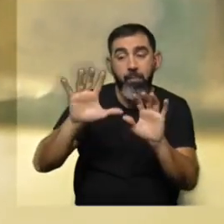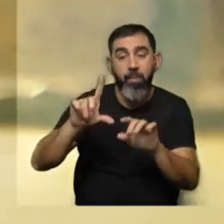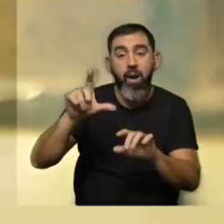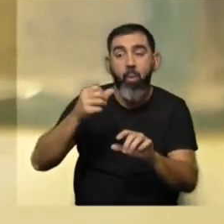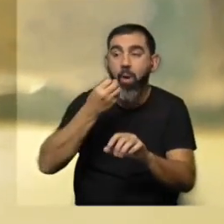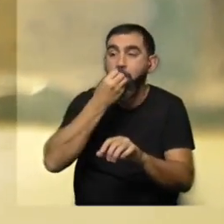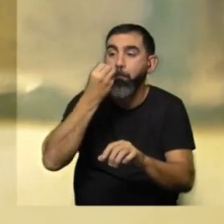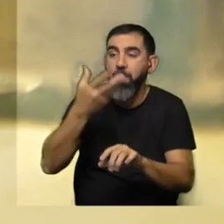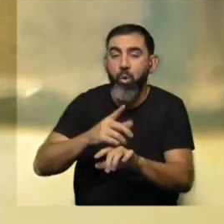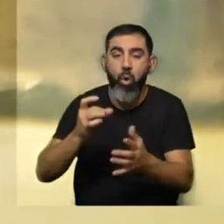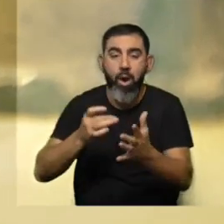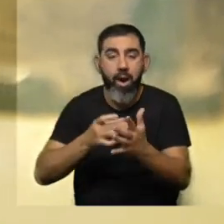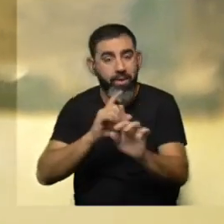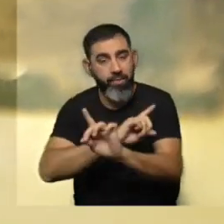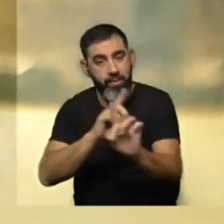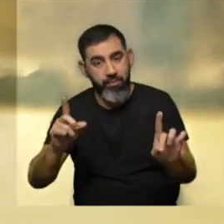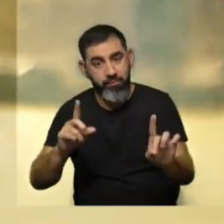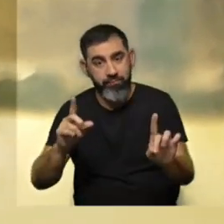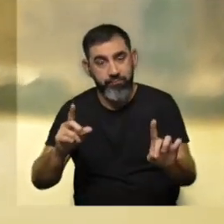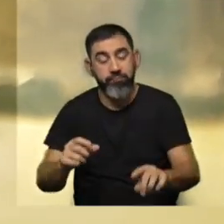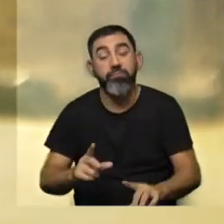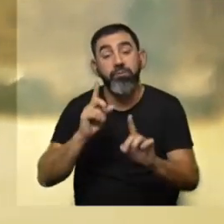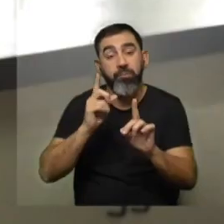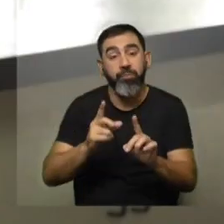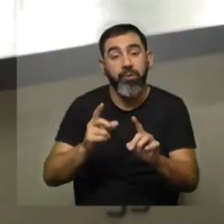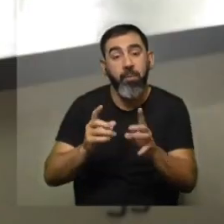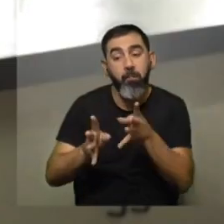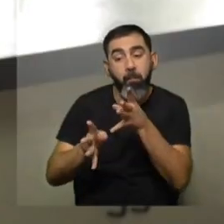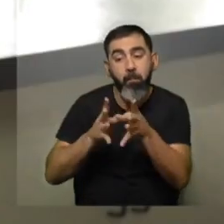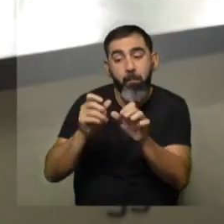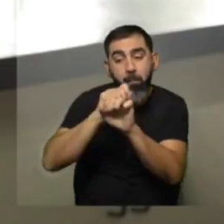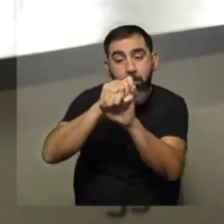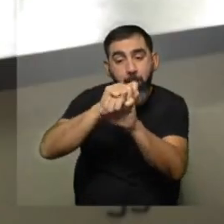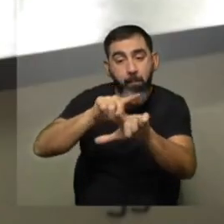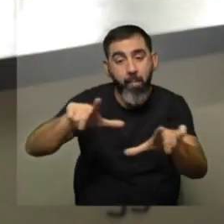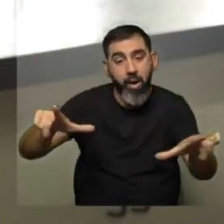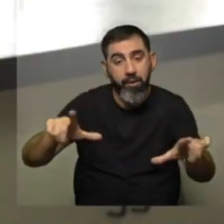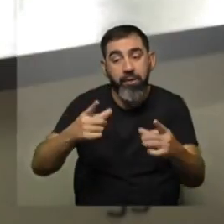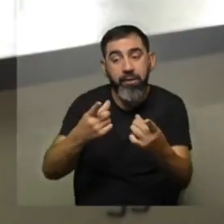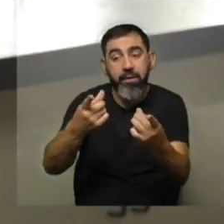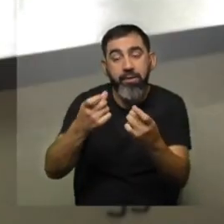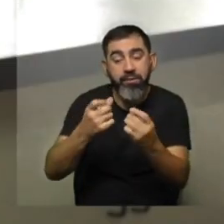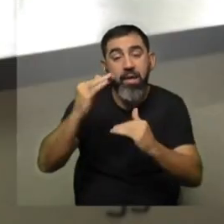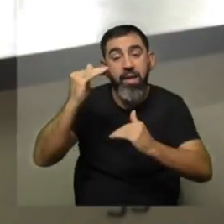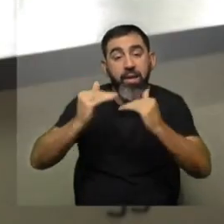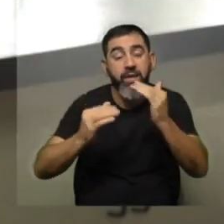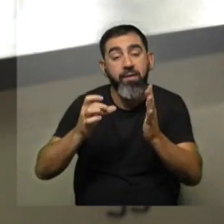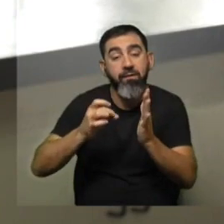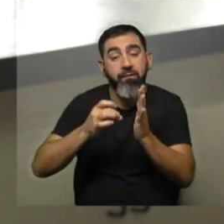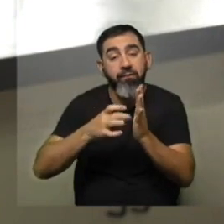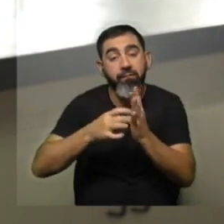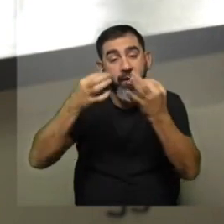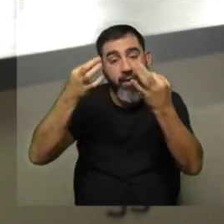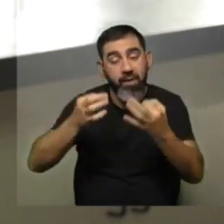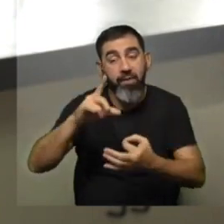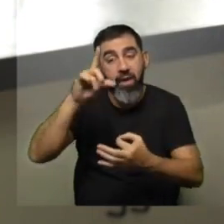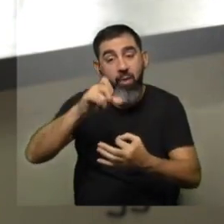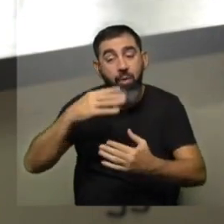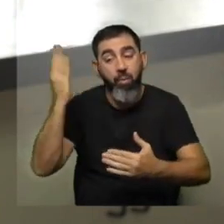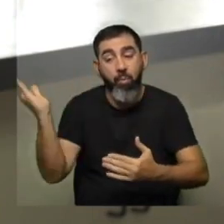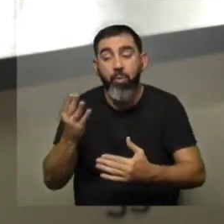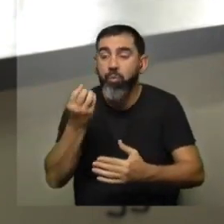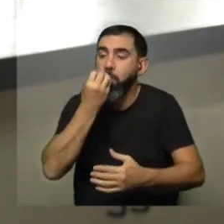que siempre les dábamos. Y lo mismo en cuanto a los equipos de purificación de agua. Como requieren de un cierto nivel de calidad de agua para poder producir